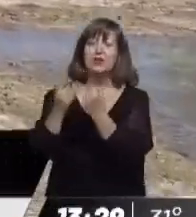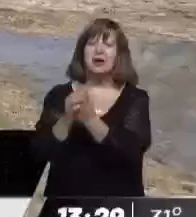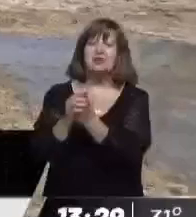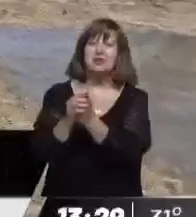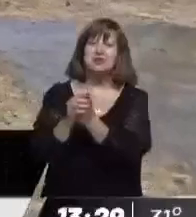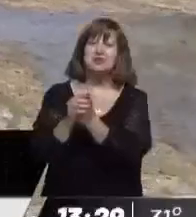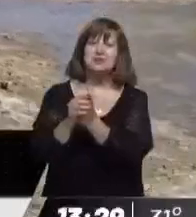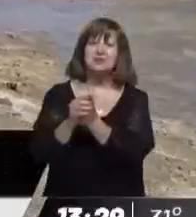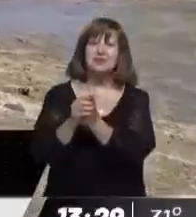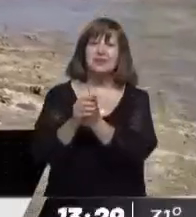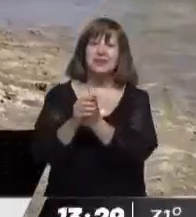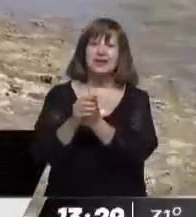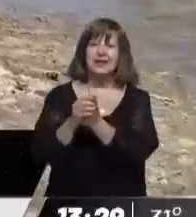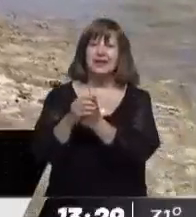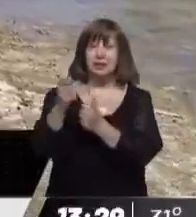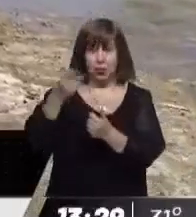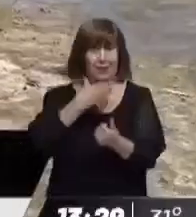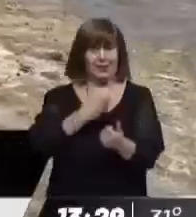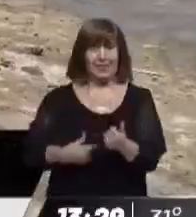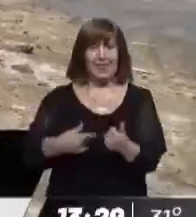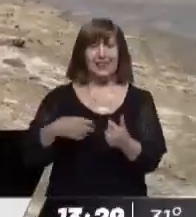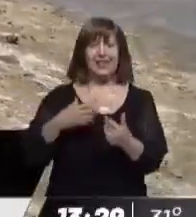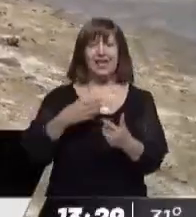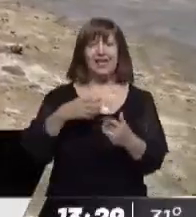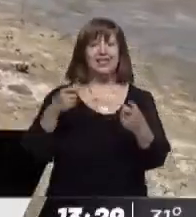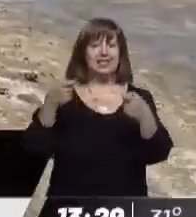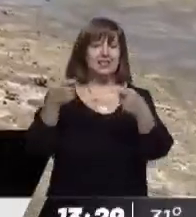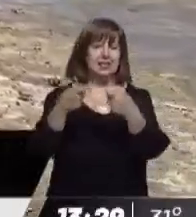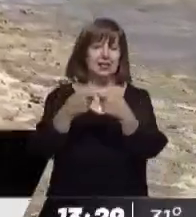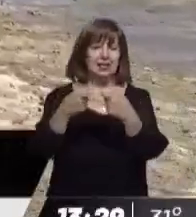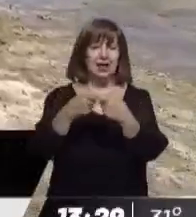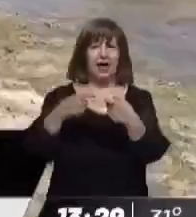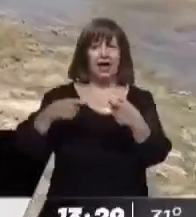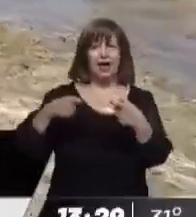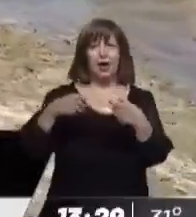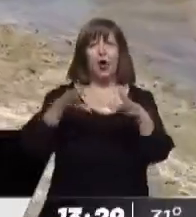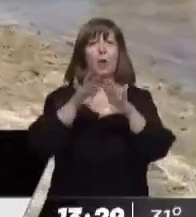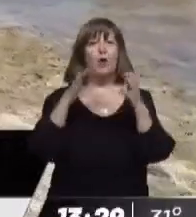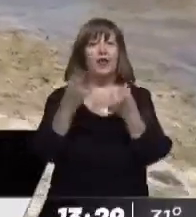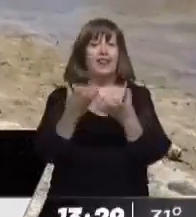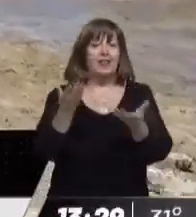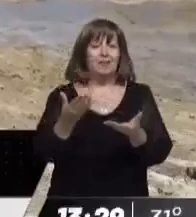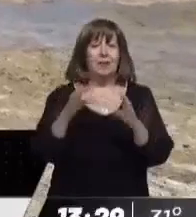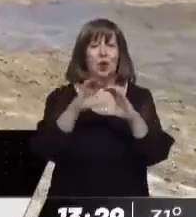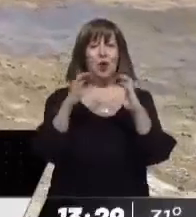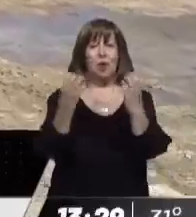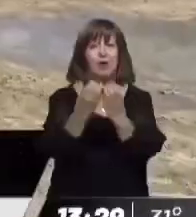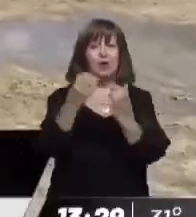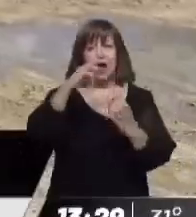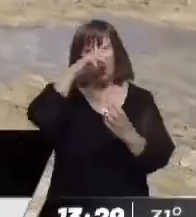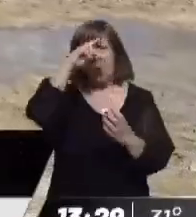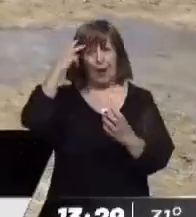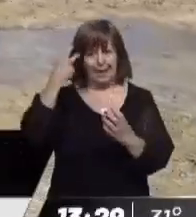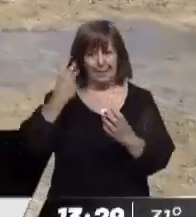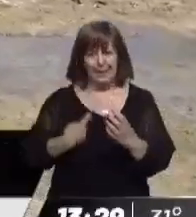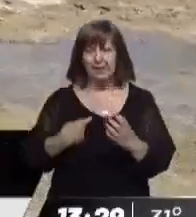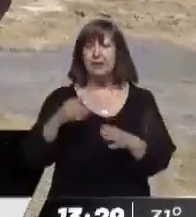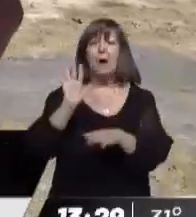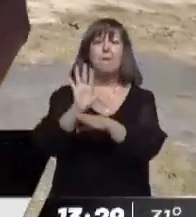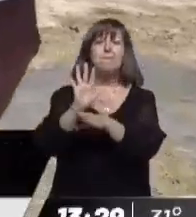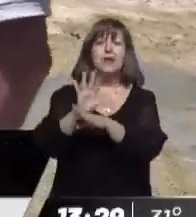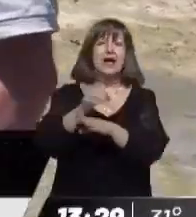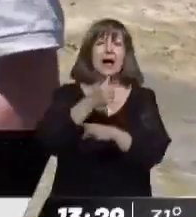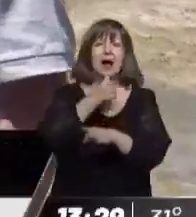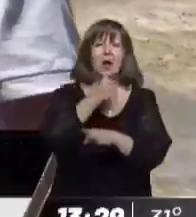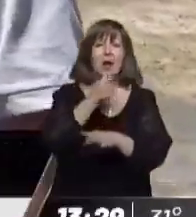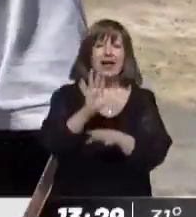comunidad. gracias. Presidente de la comunidad Huarpe. Sí, señor. ¿Qué significa el agua para ustedes? Oh, significa mucho.